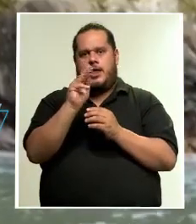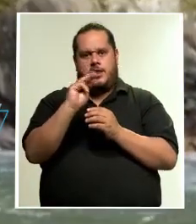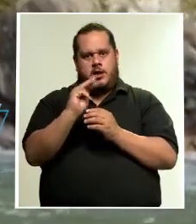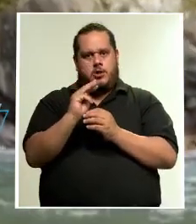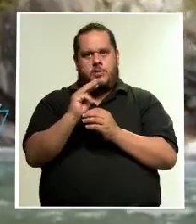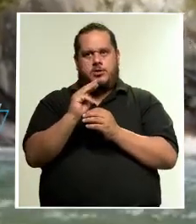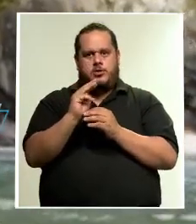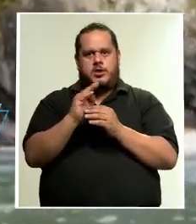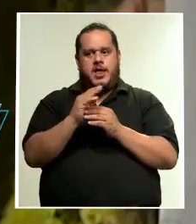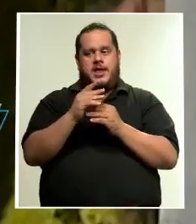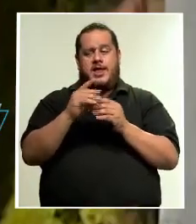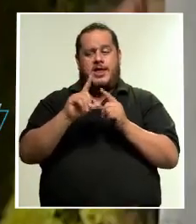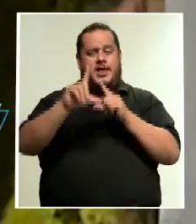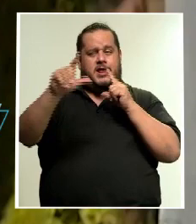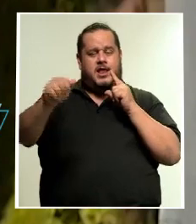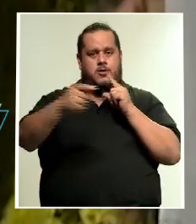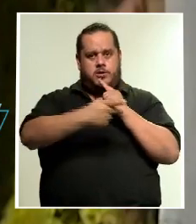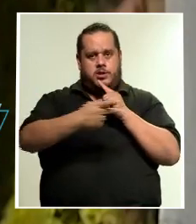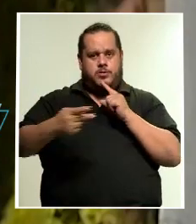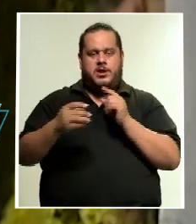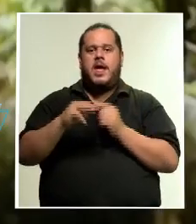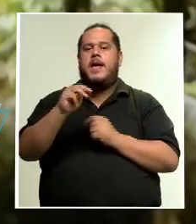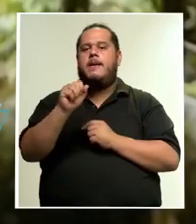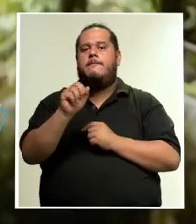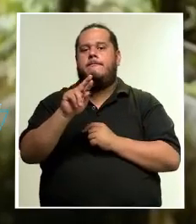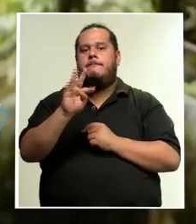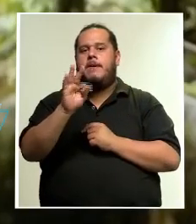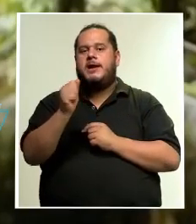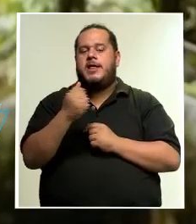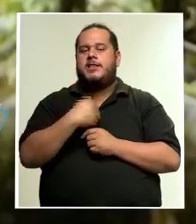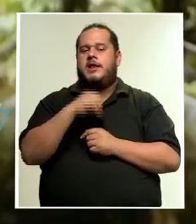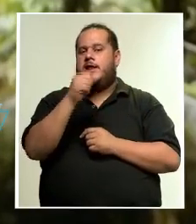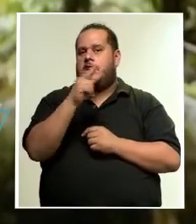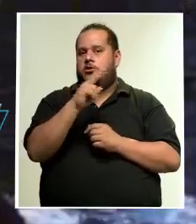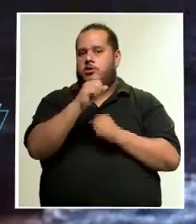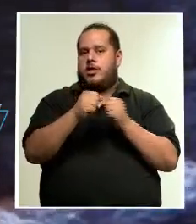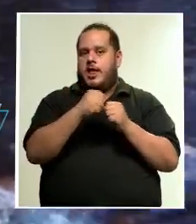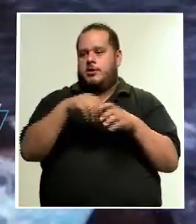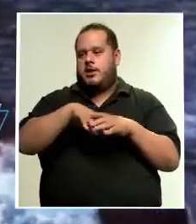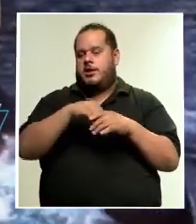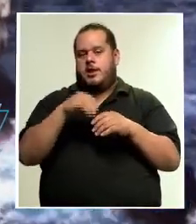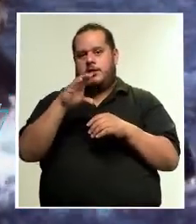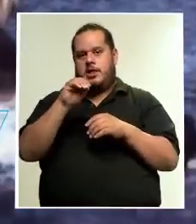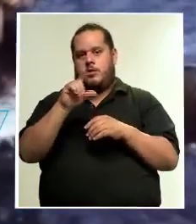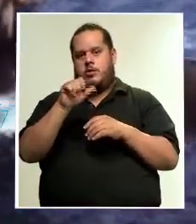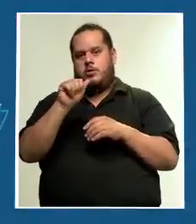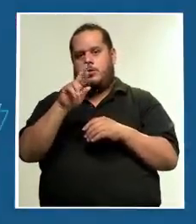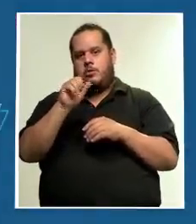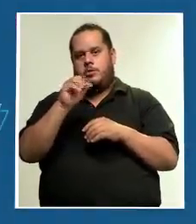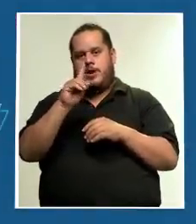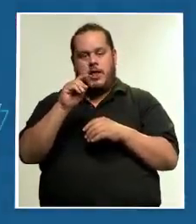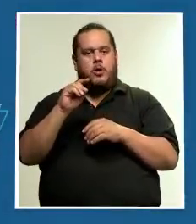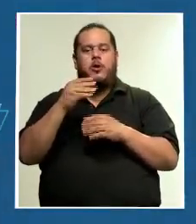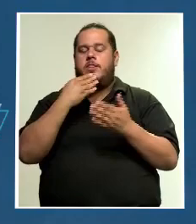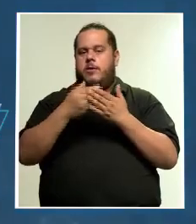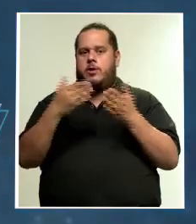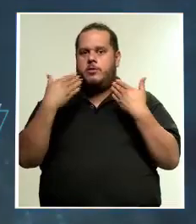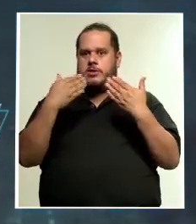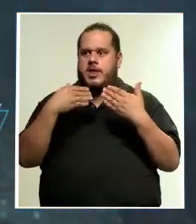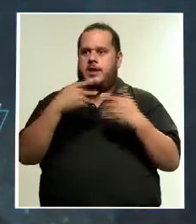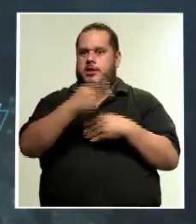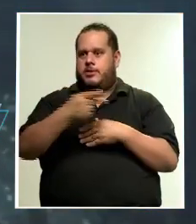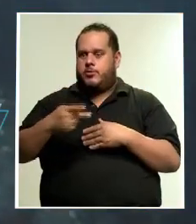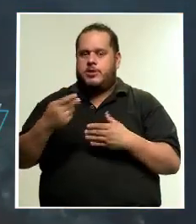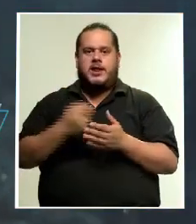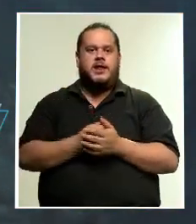de Punta Arenas. Marta tiene 12 años de haber salido de Colorado de Violey de Buenos Aires de Punta Arenas,